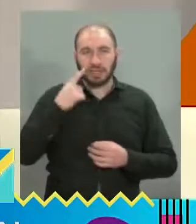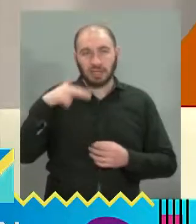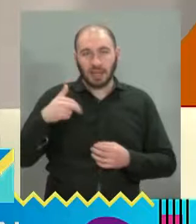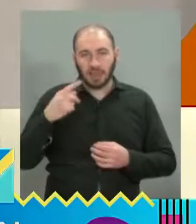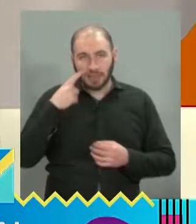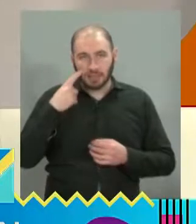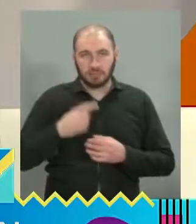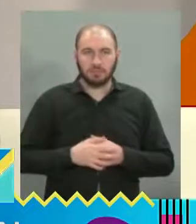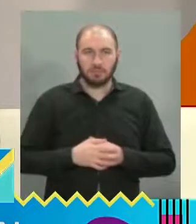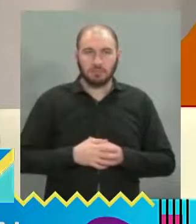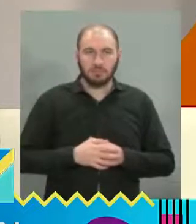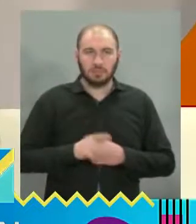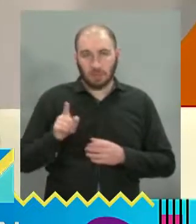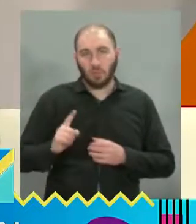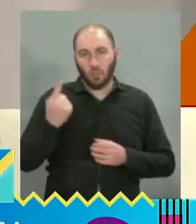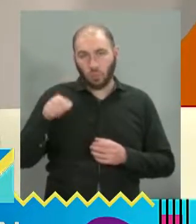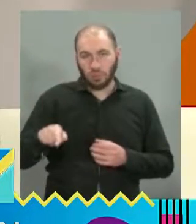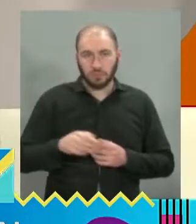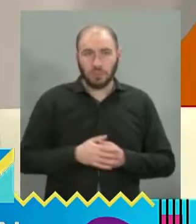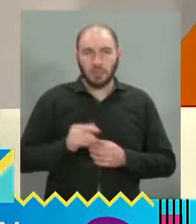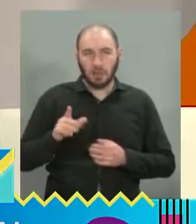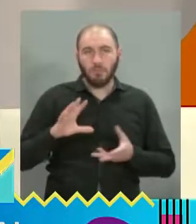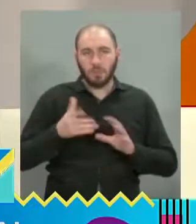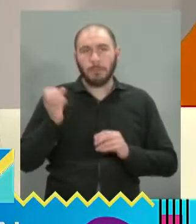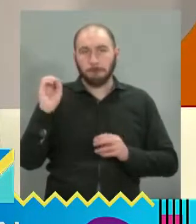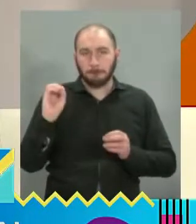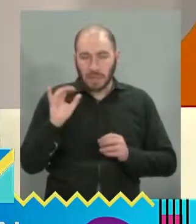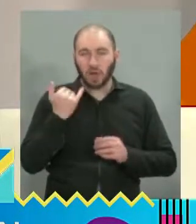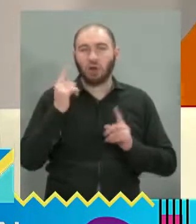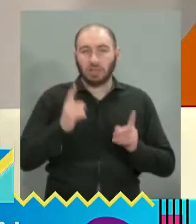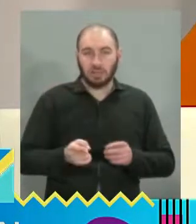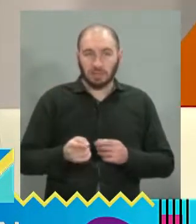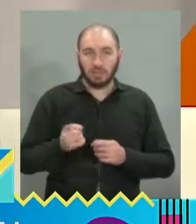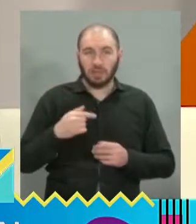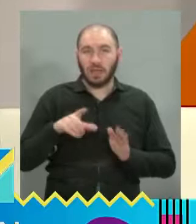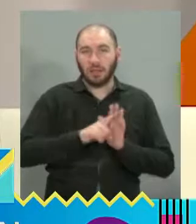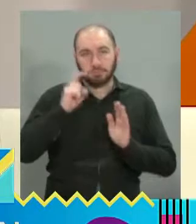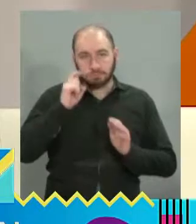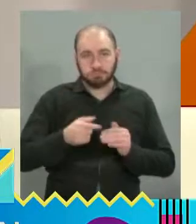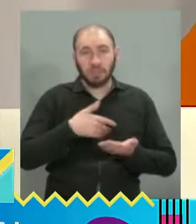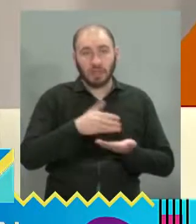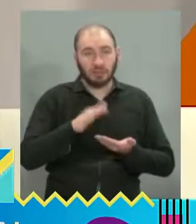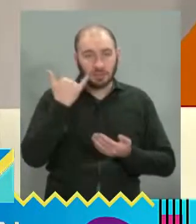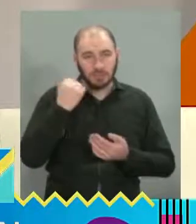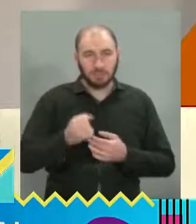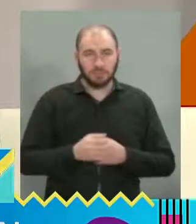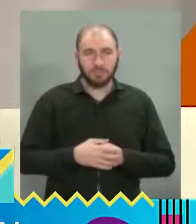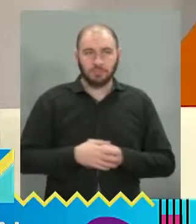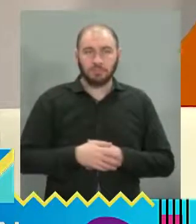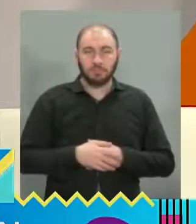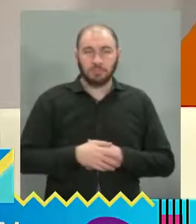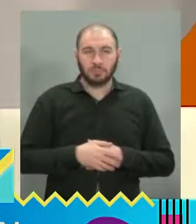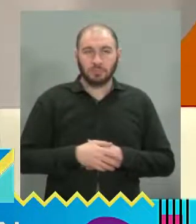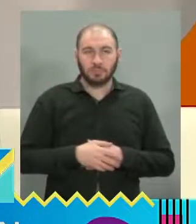por supuesto, es uno. Es la mejor forma también nosotros, ya una vez que ya se violó la ley y el acto discriminatorio